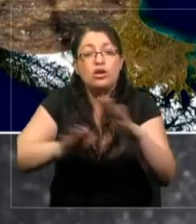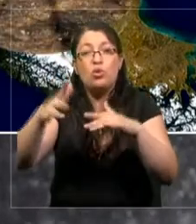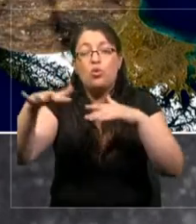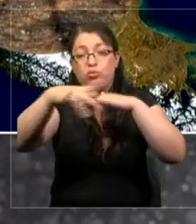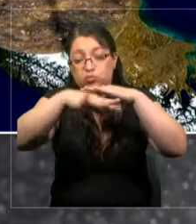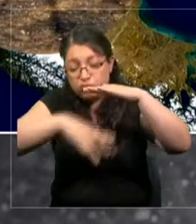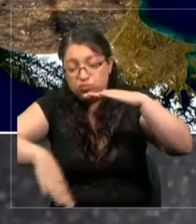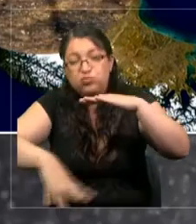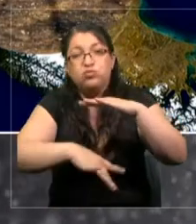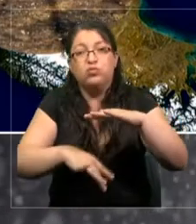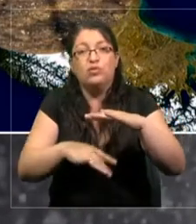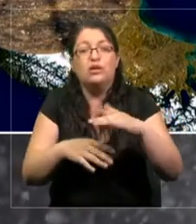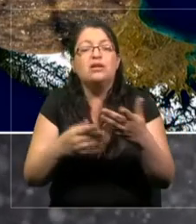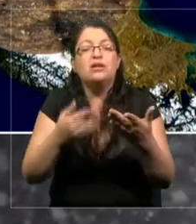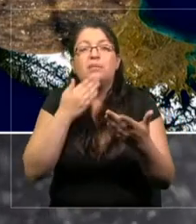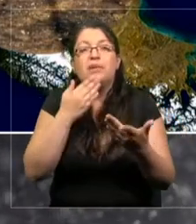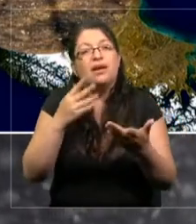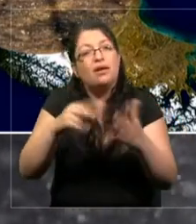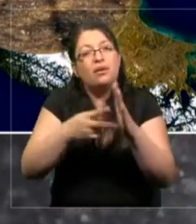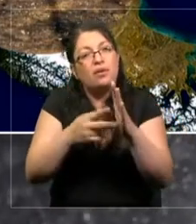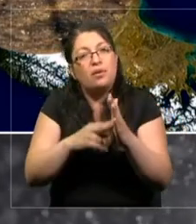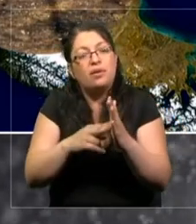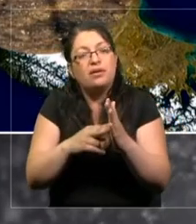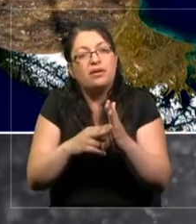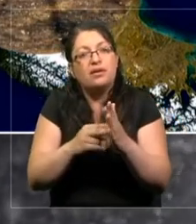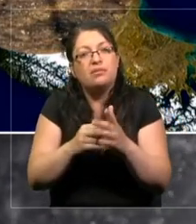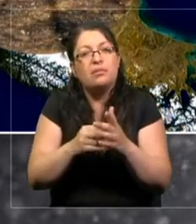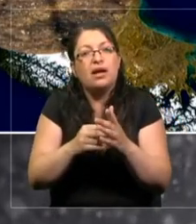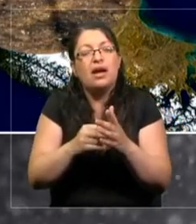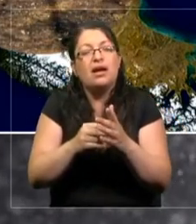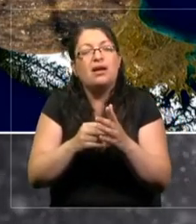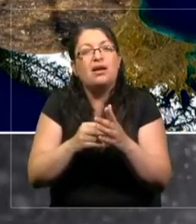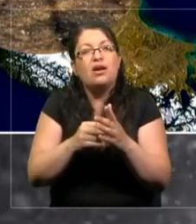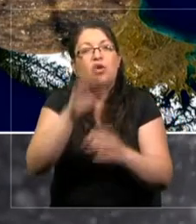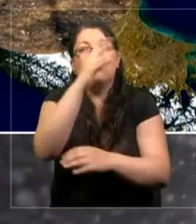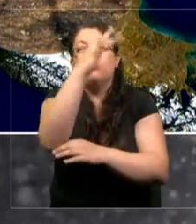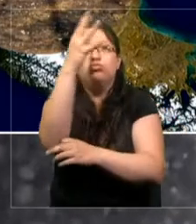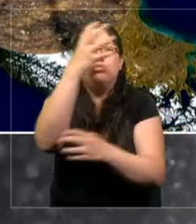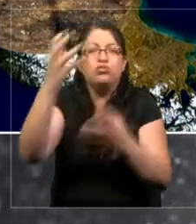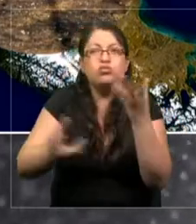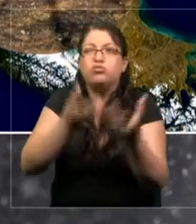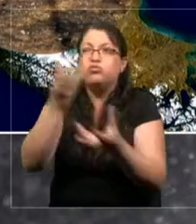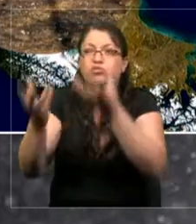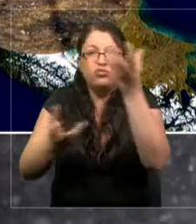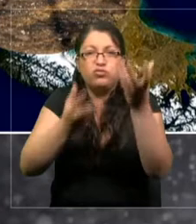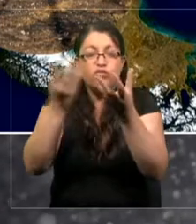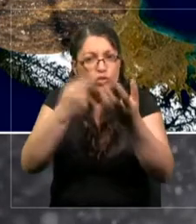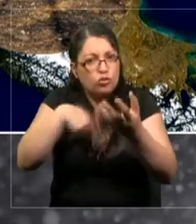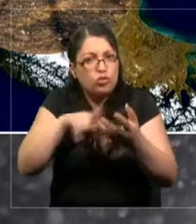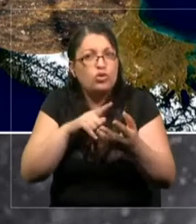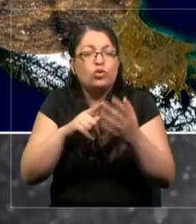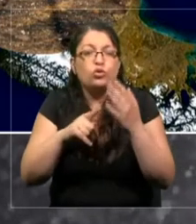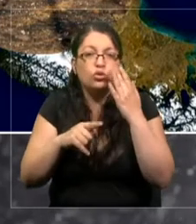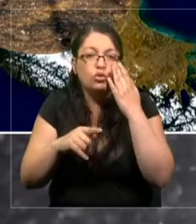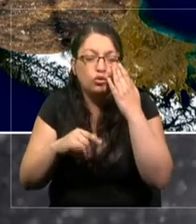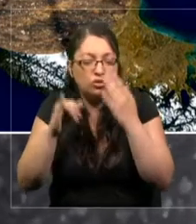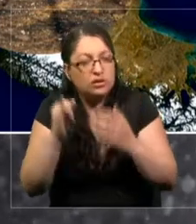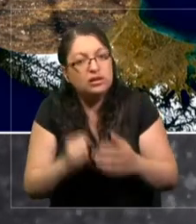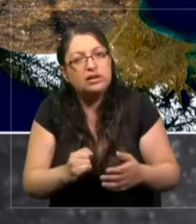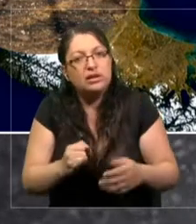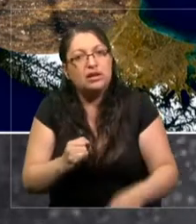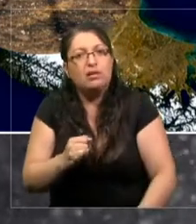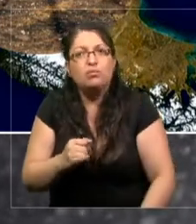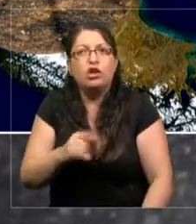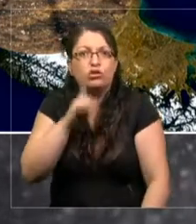en los problemas que derivan en los incendios forestales que nosotros estamos muy expuesto expuestos a